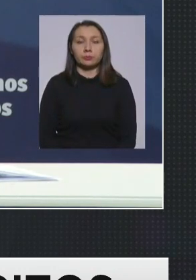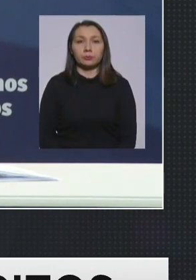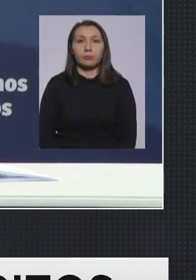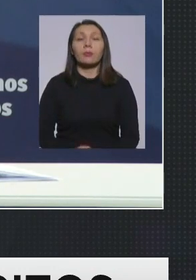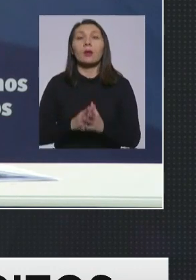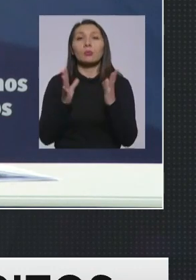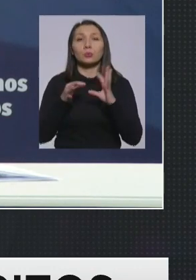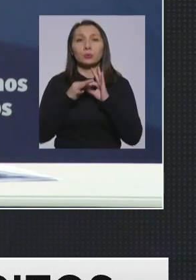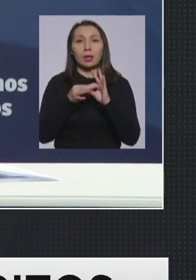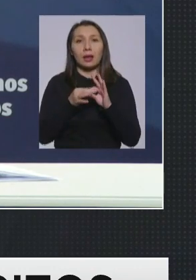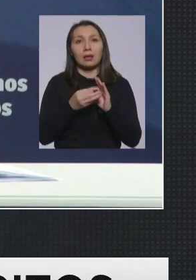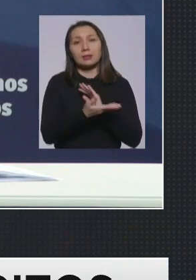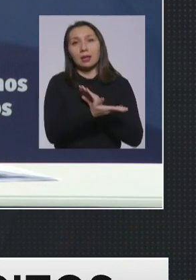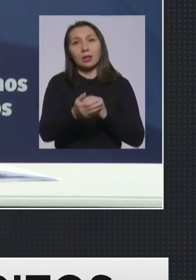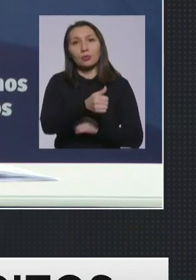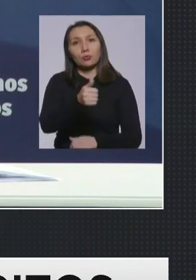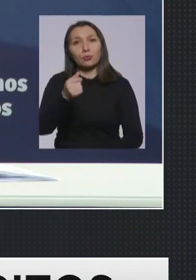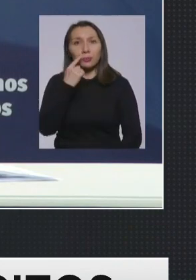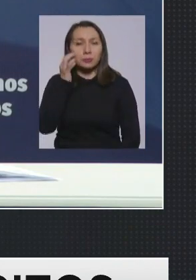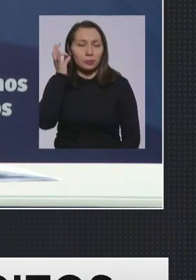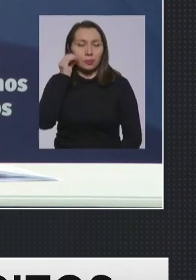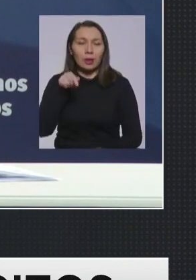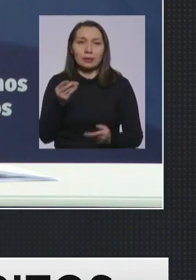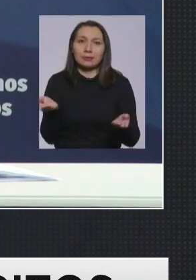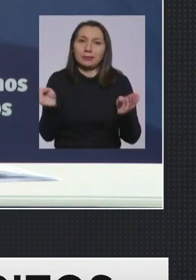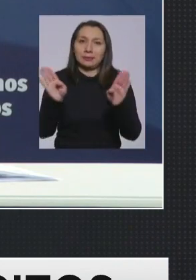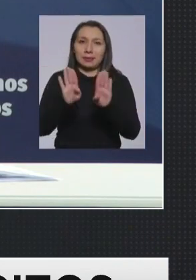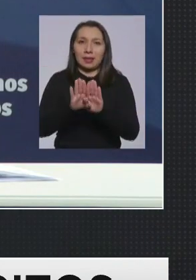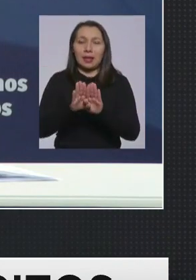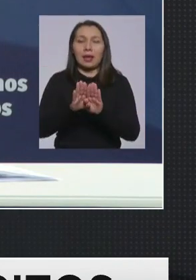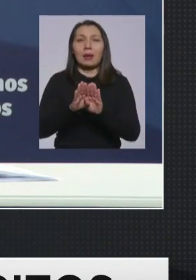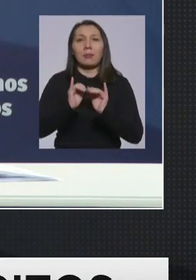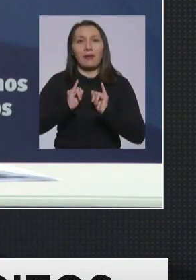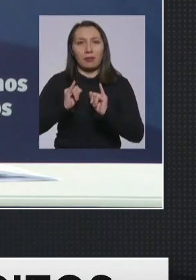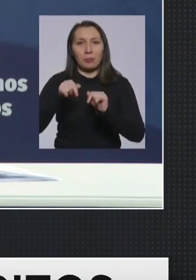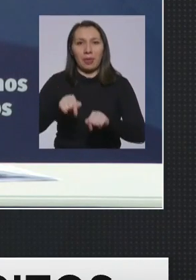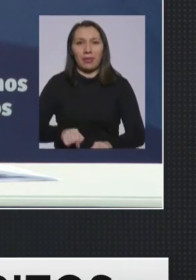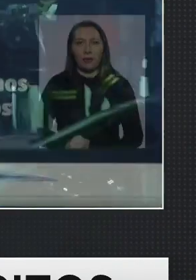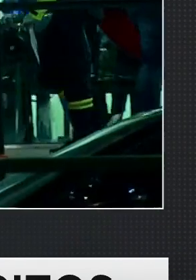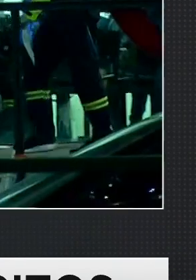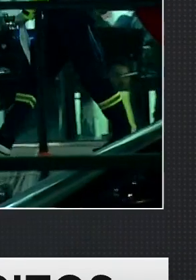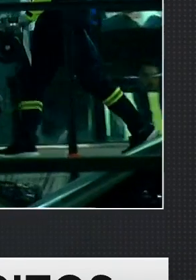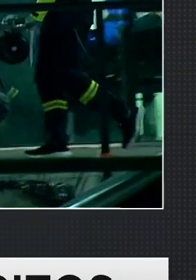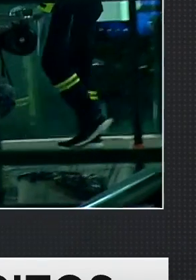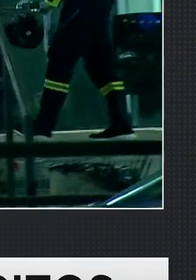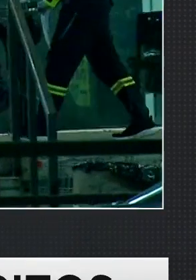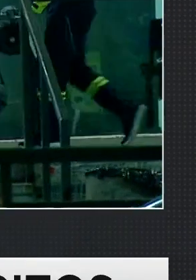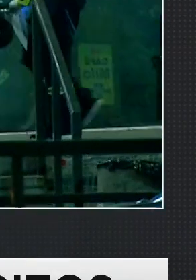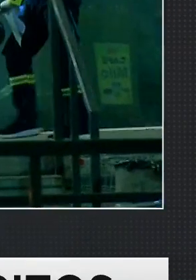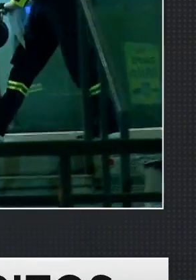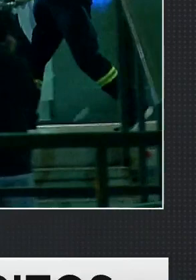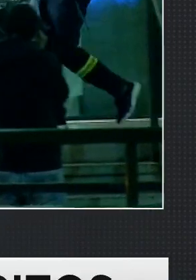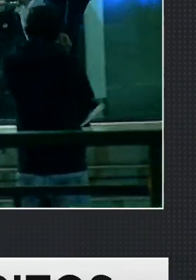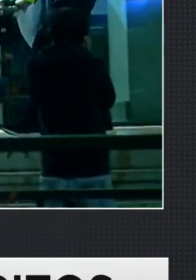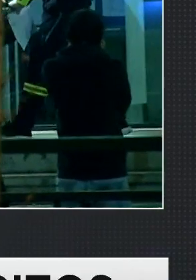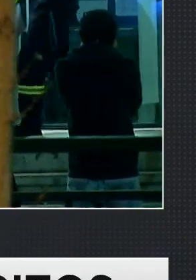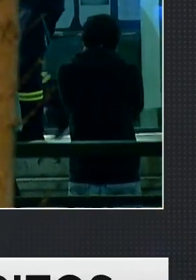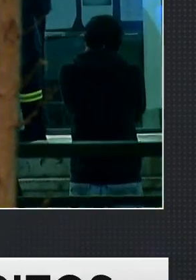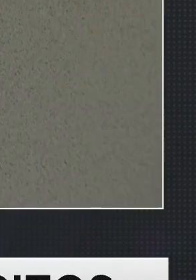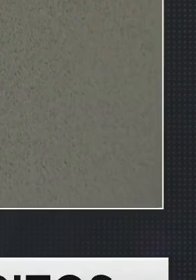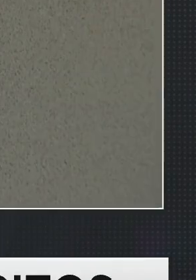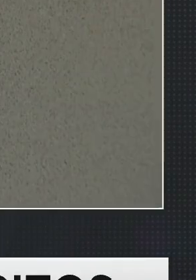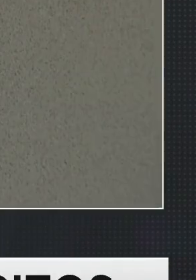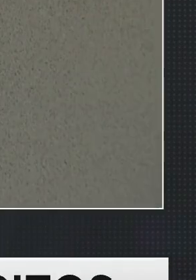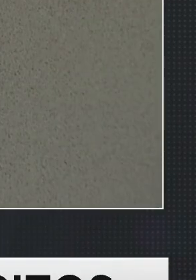muchas gracias a todas y a todos y con esto cerramos el punto de prensa de hoy día bien escuchábamos a él el ministro de salud de enrique